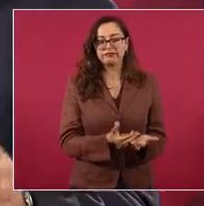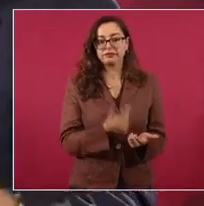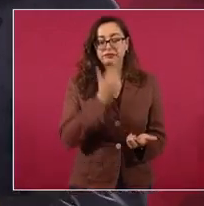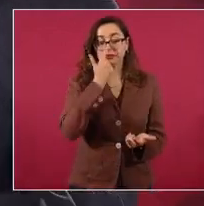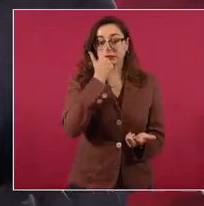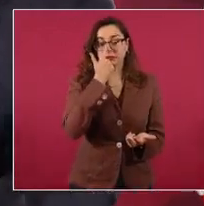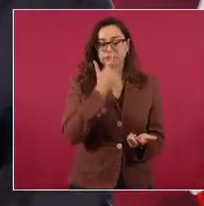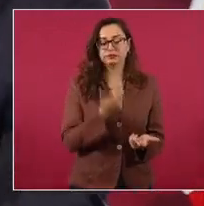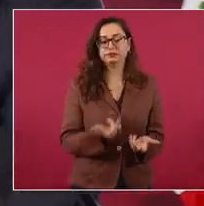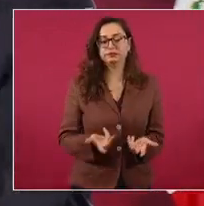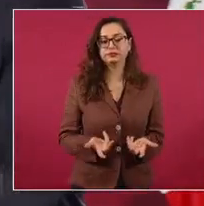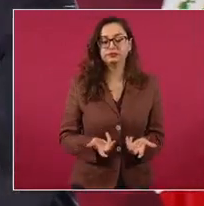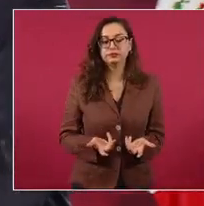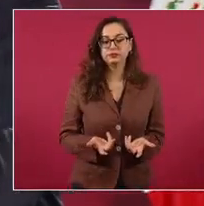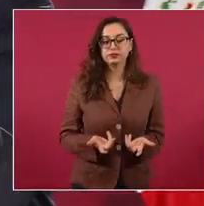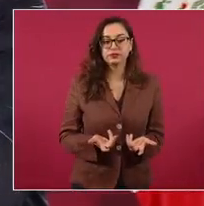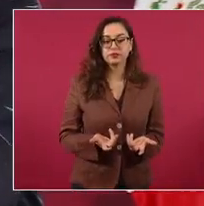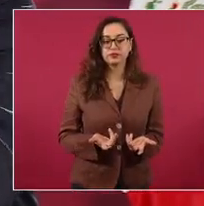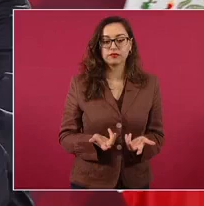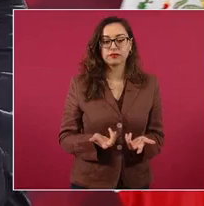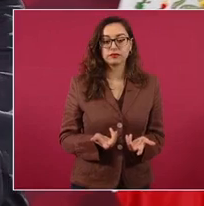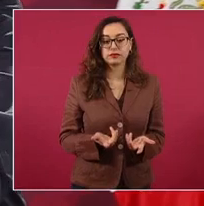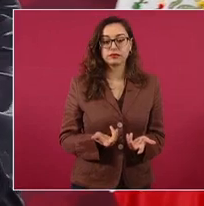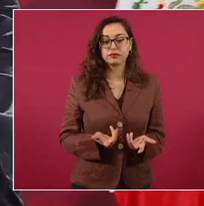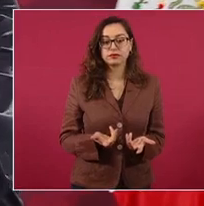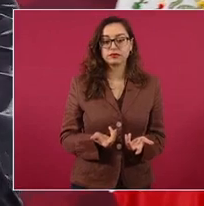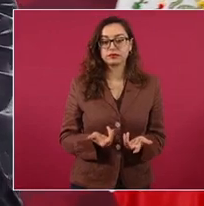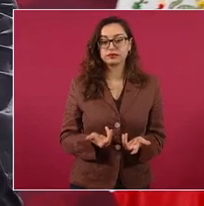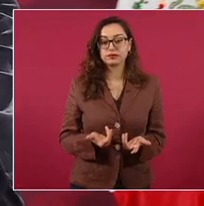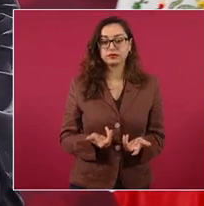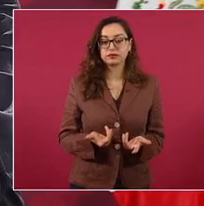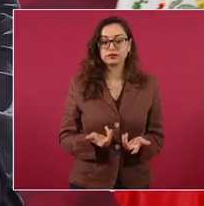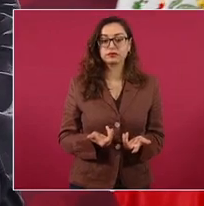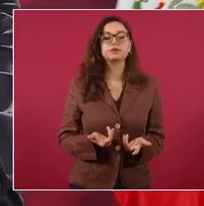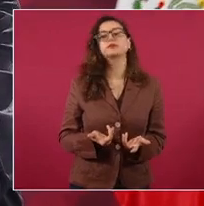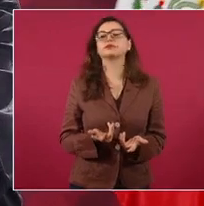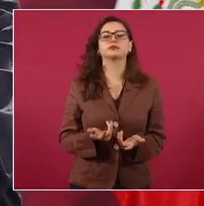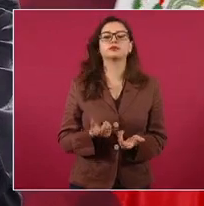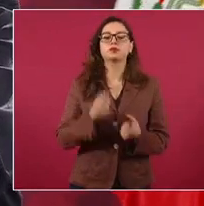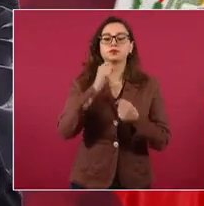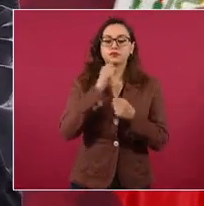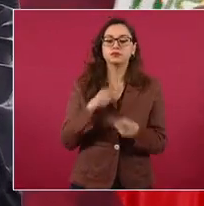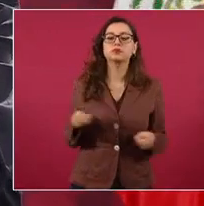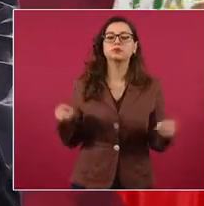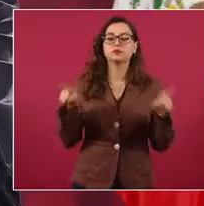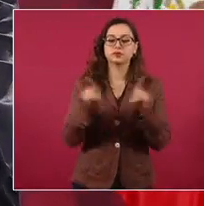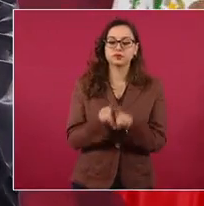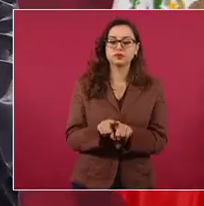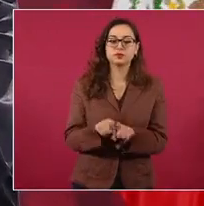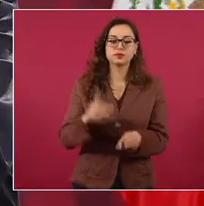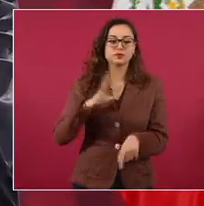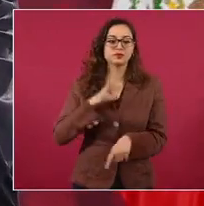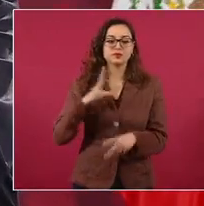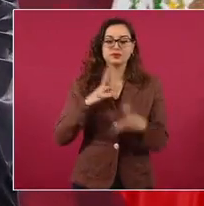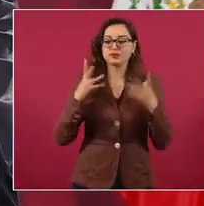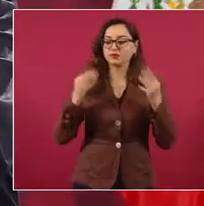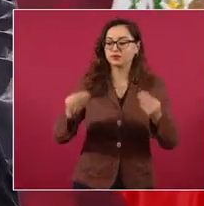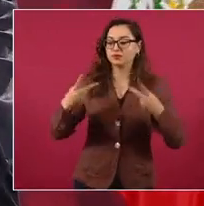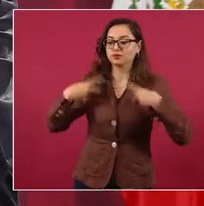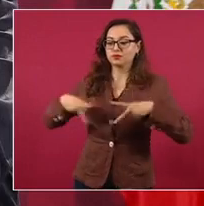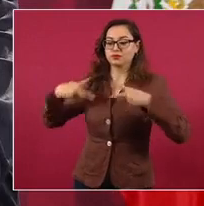Tenemos lo que es fundamental, mucha fuerza de trabajo,